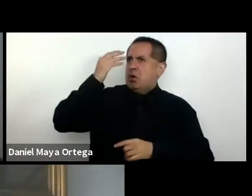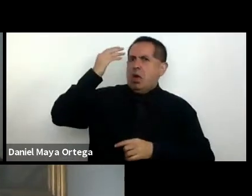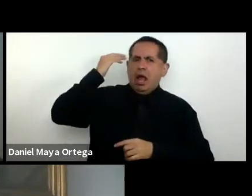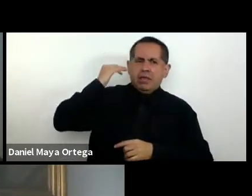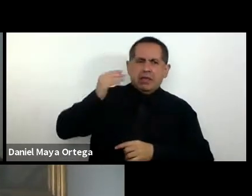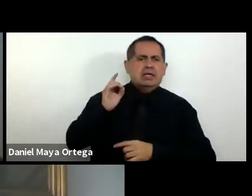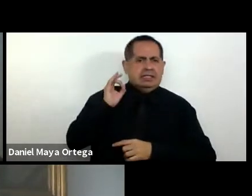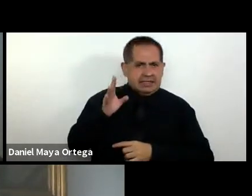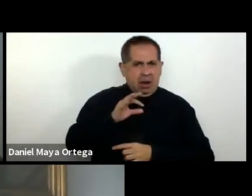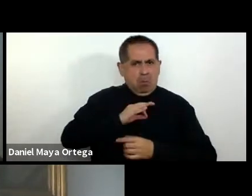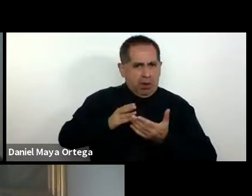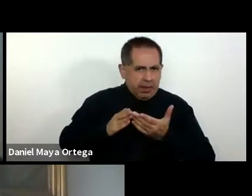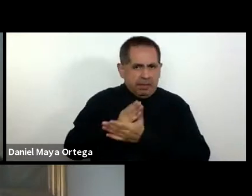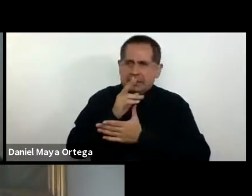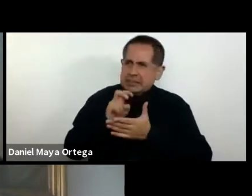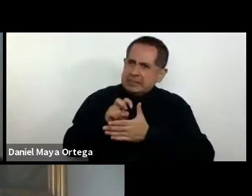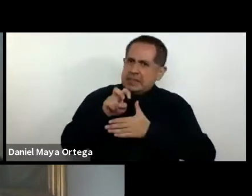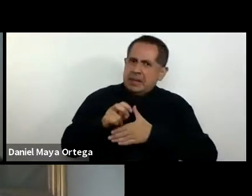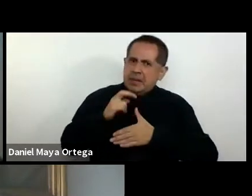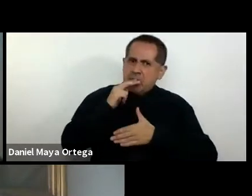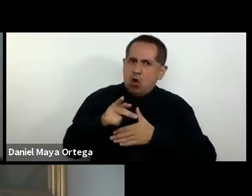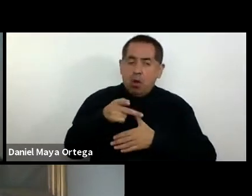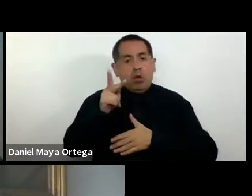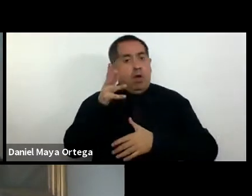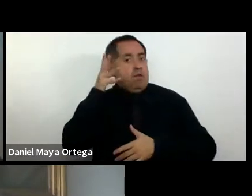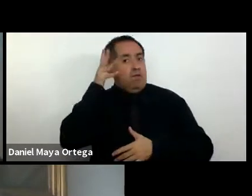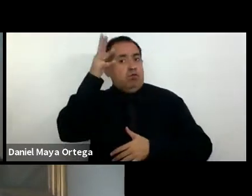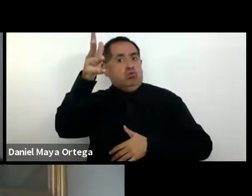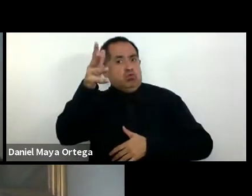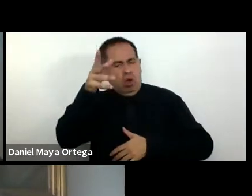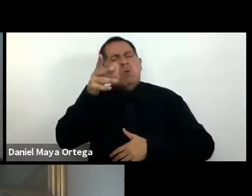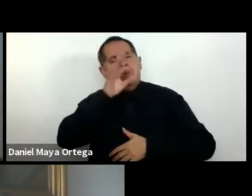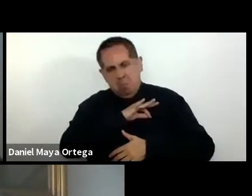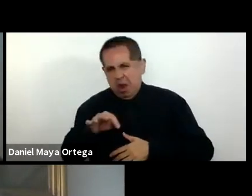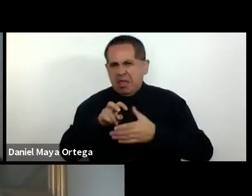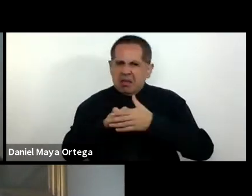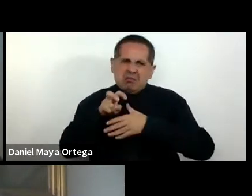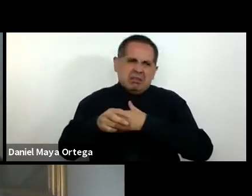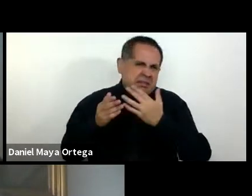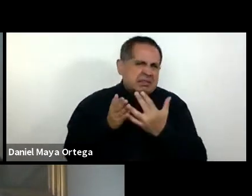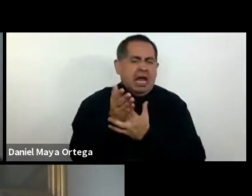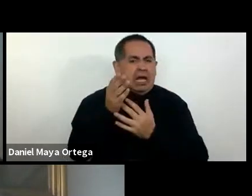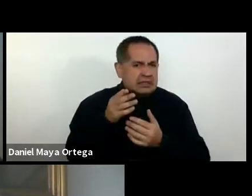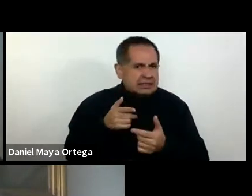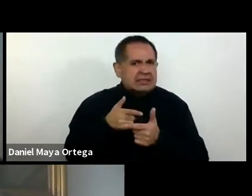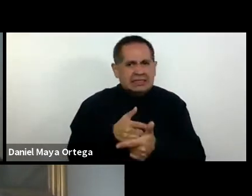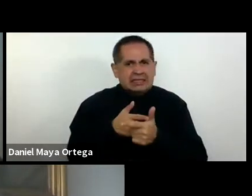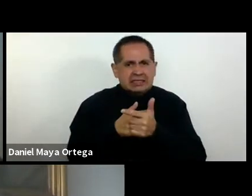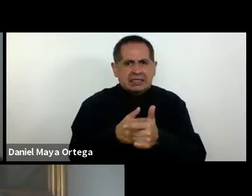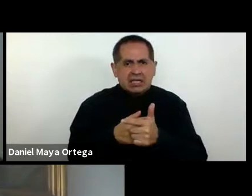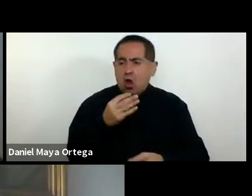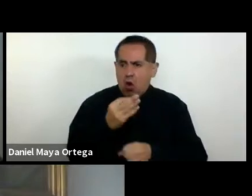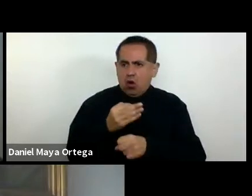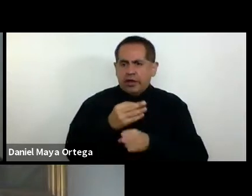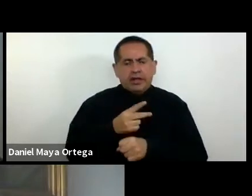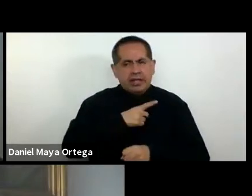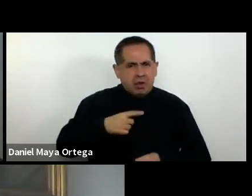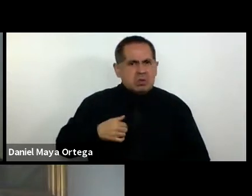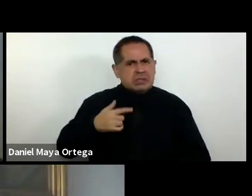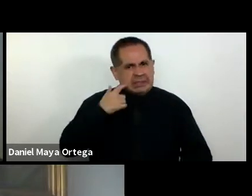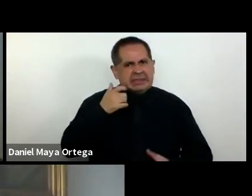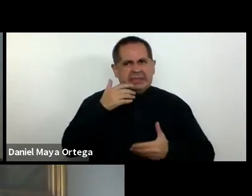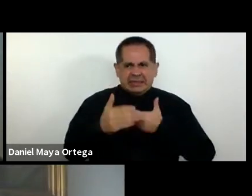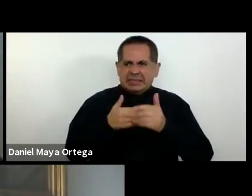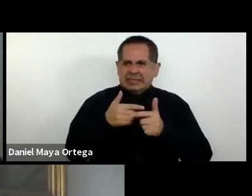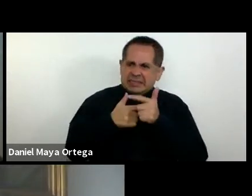superados, pero también de metas futuras. Es momento de incidir en nuestro modo de pensar y